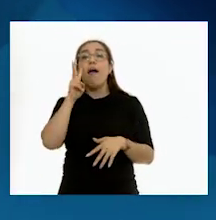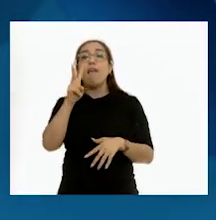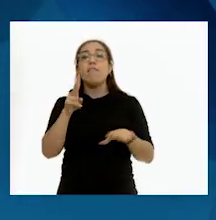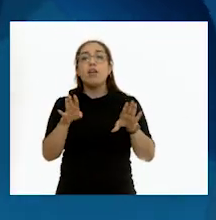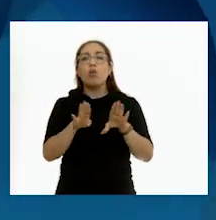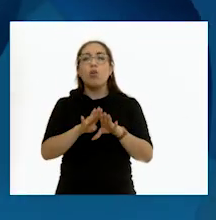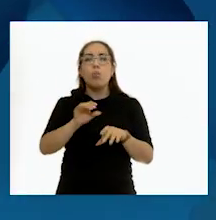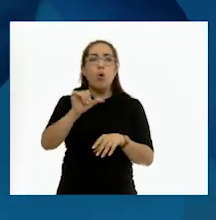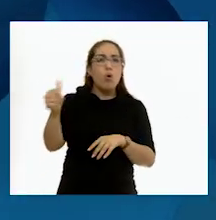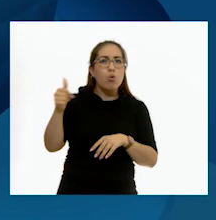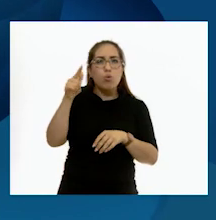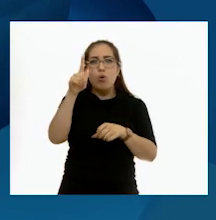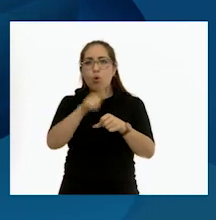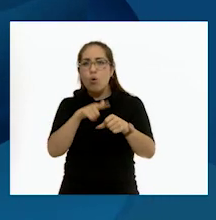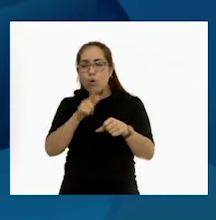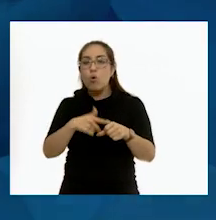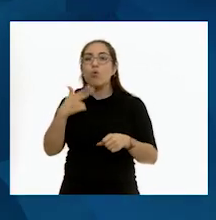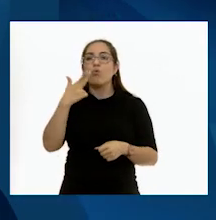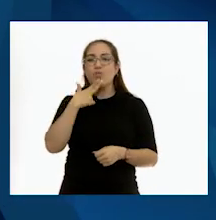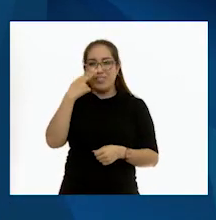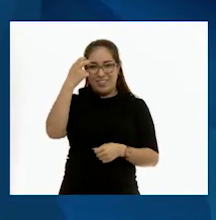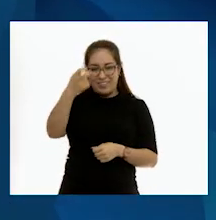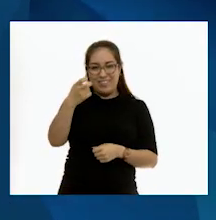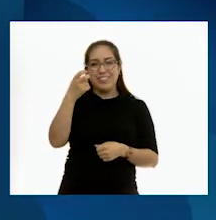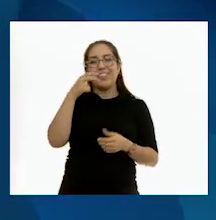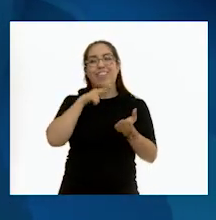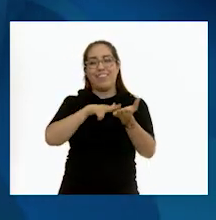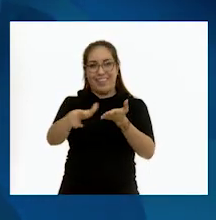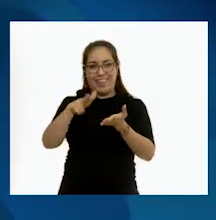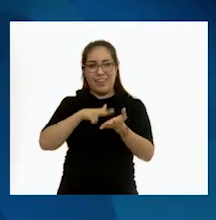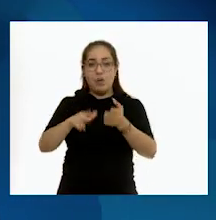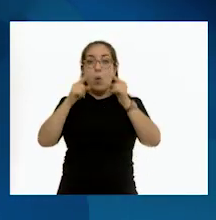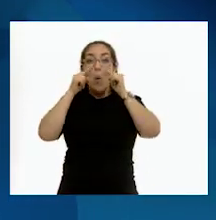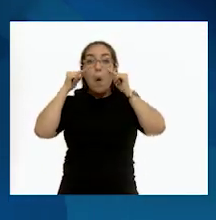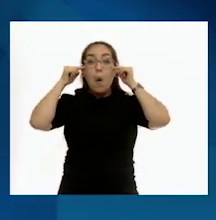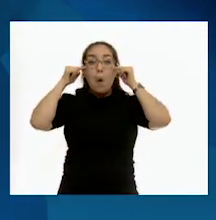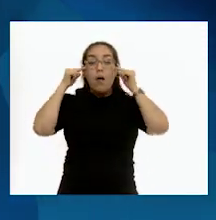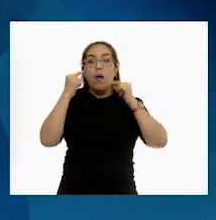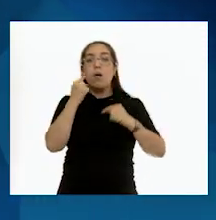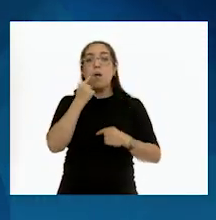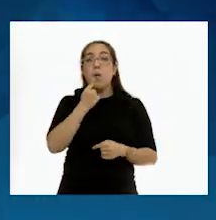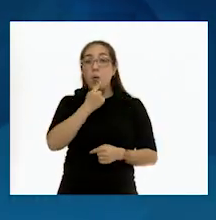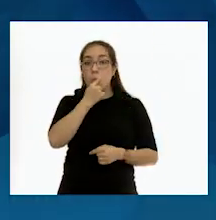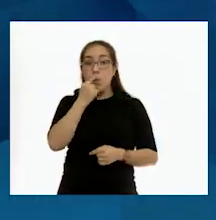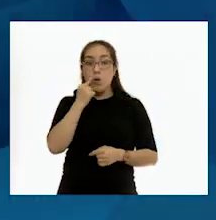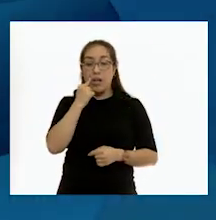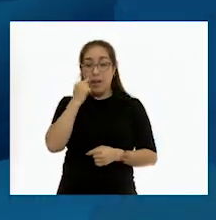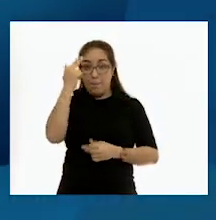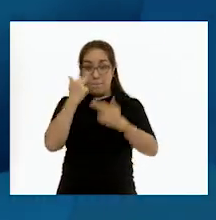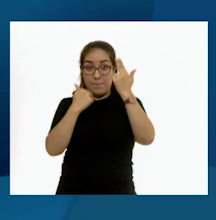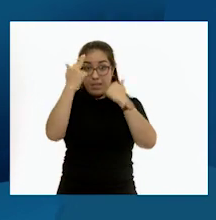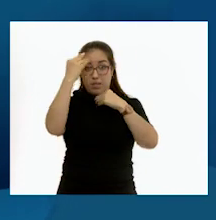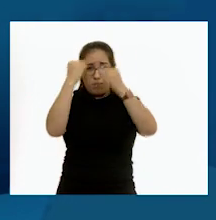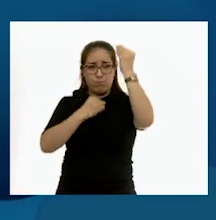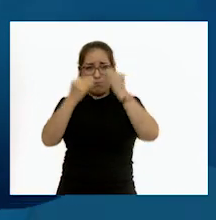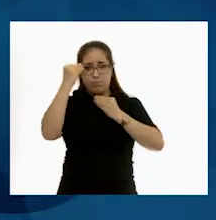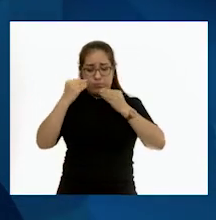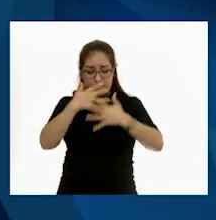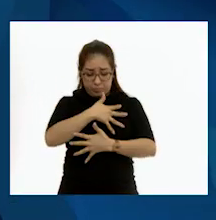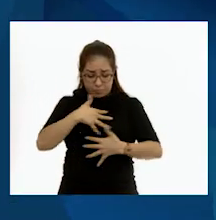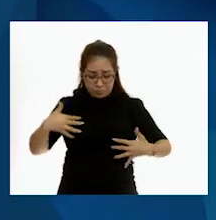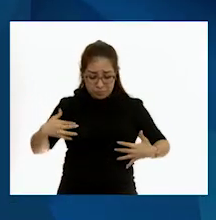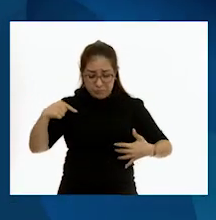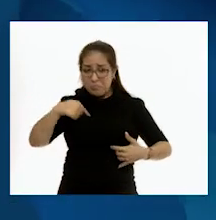por otro color, y para eso se da el contorno a los ojos y a la boca. Gracias al maquillaje y a la ropa con colores